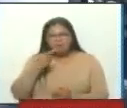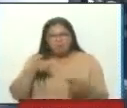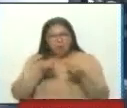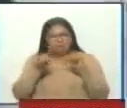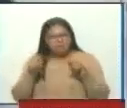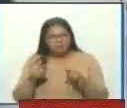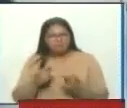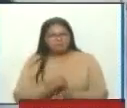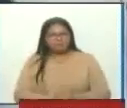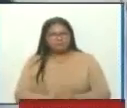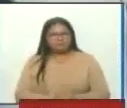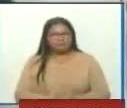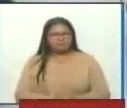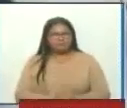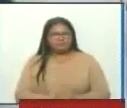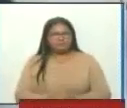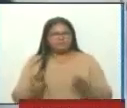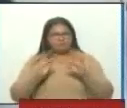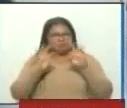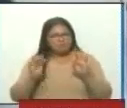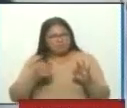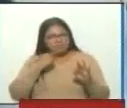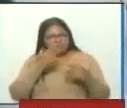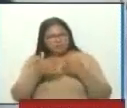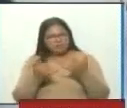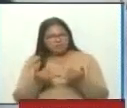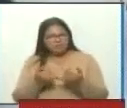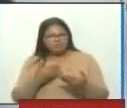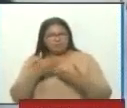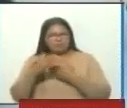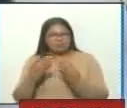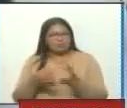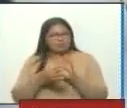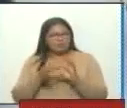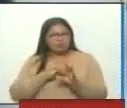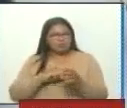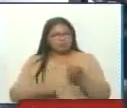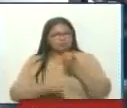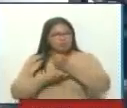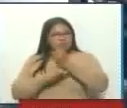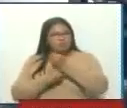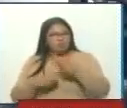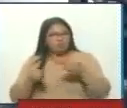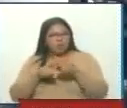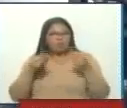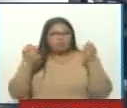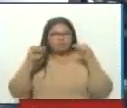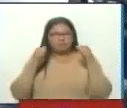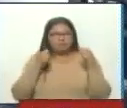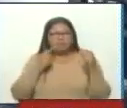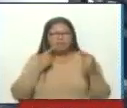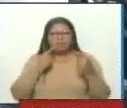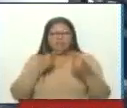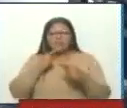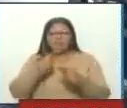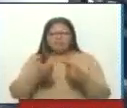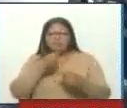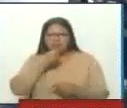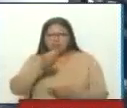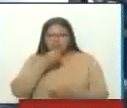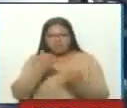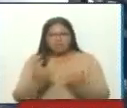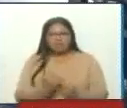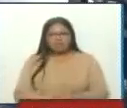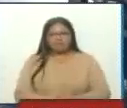ayer Clodoaldo Hernández, en el conversatorio que sostuvimos sobre el ejercicio del periodismo, decía, ellos tuvieron